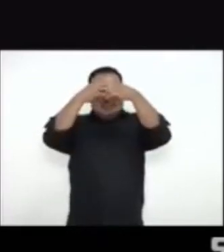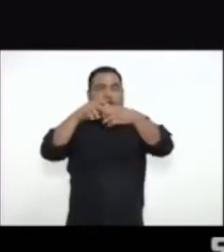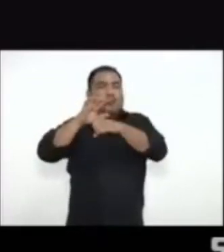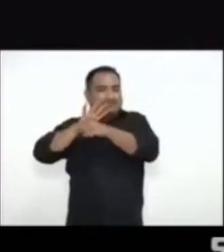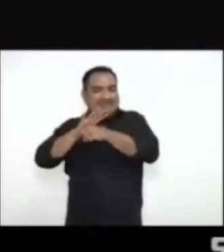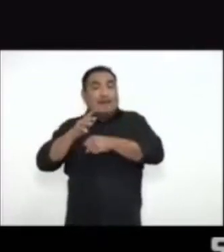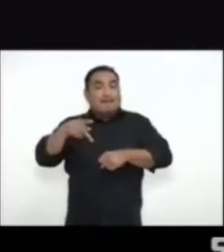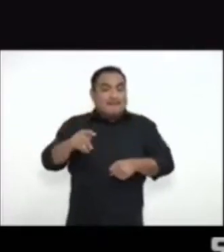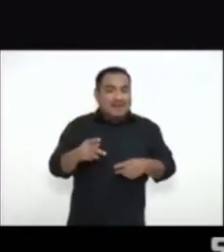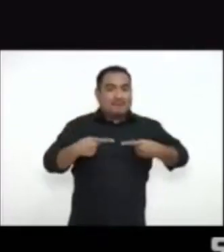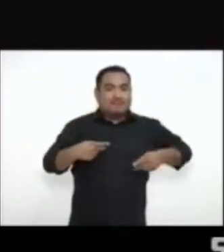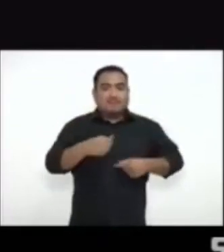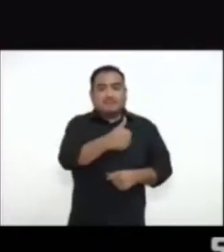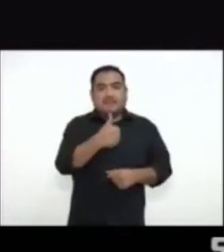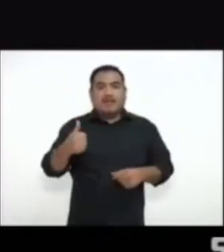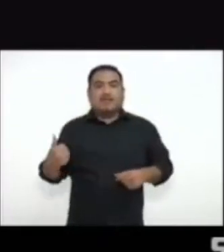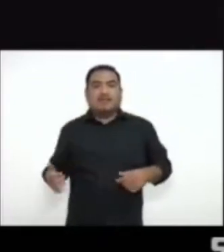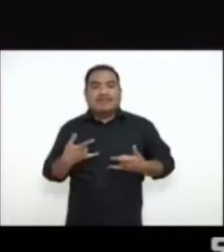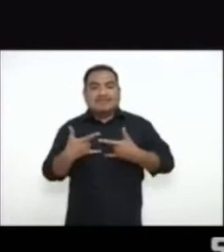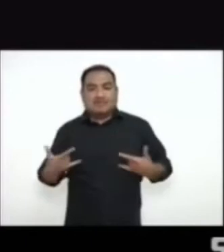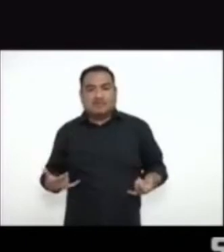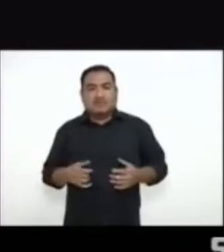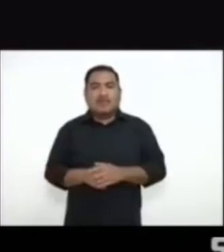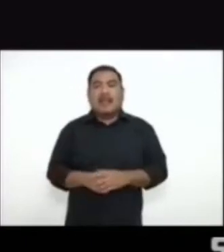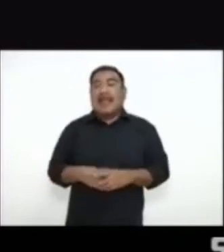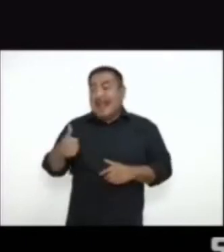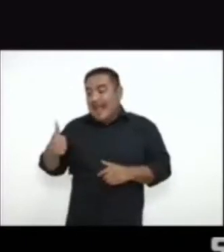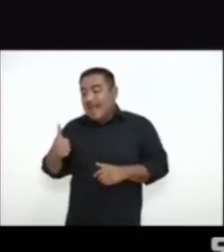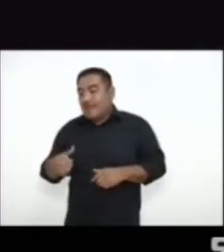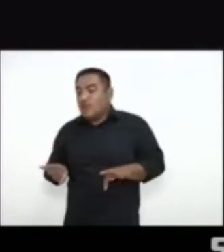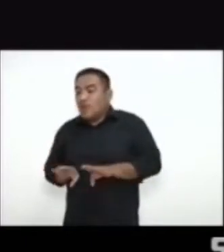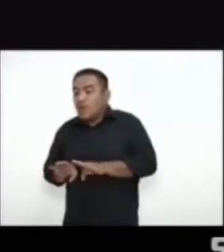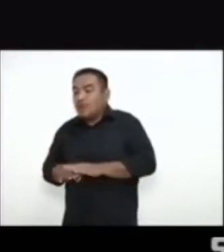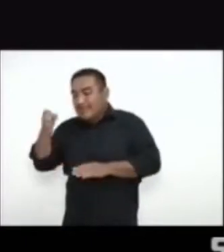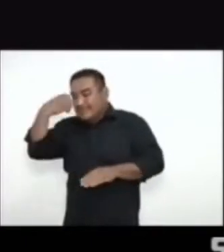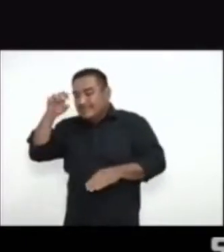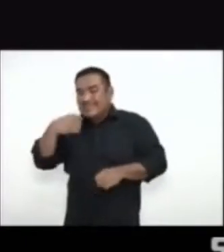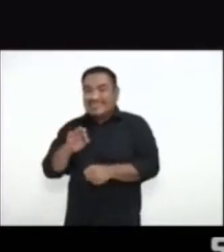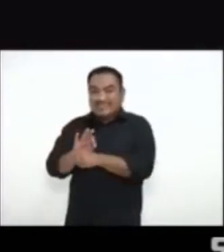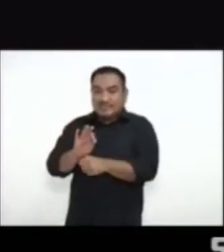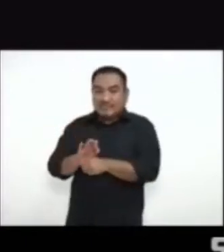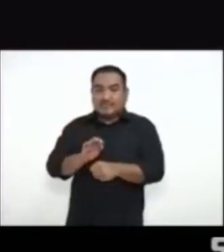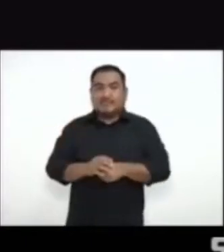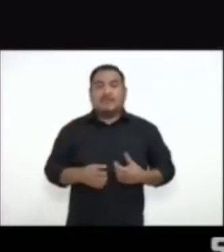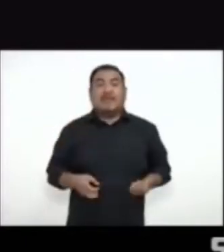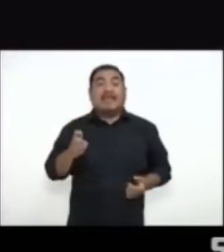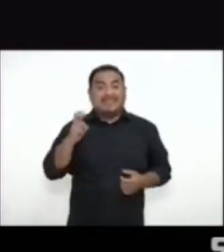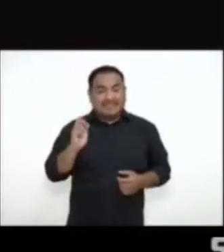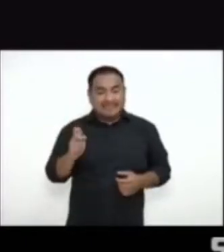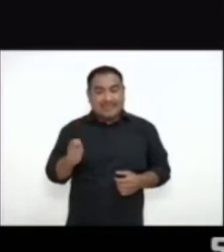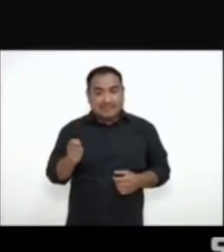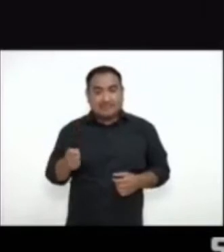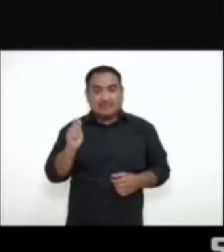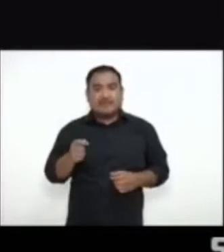historia, de la manera en cómo tú has aprendido a vivirlo. Nosotros le llamamos a esto resentir, de